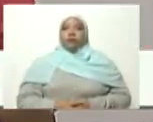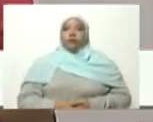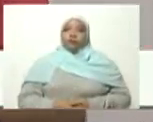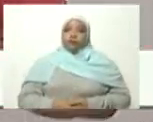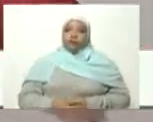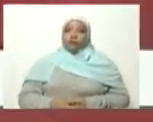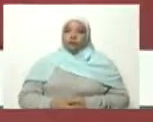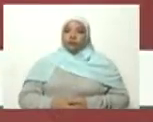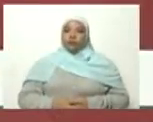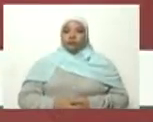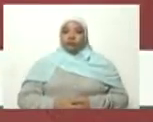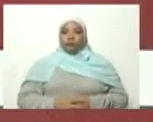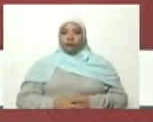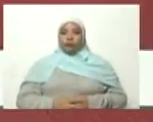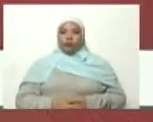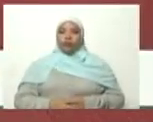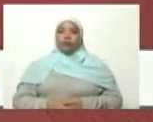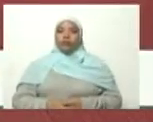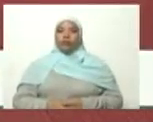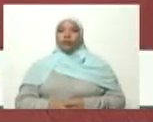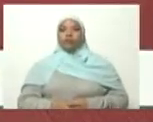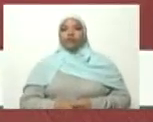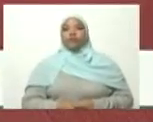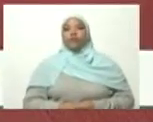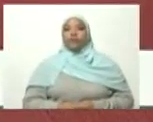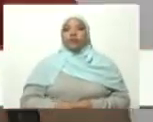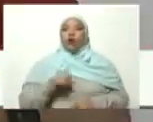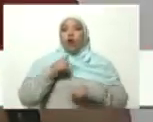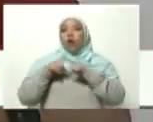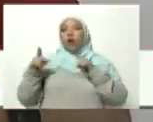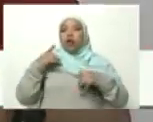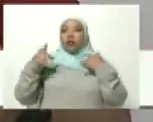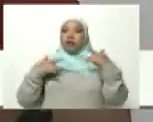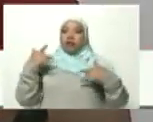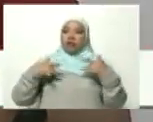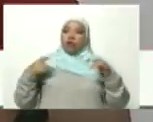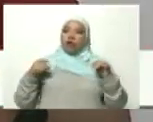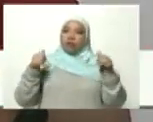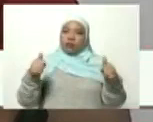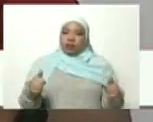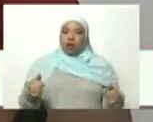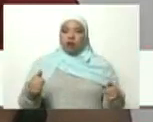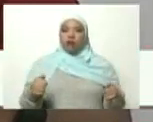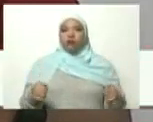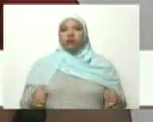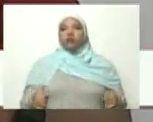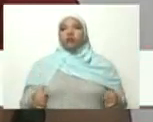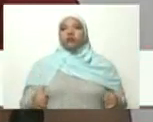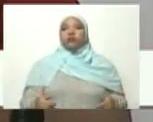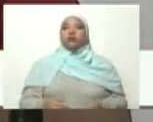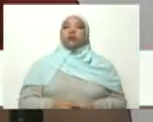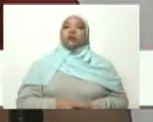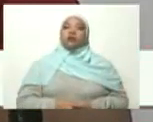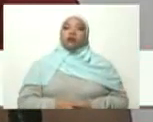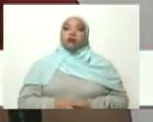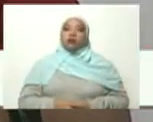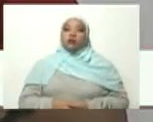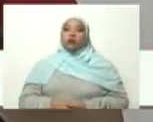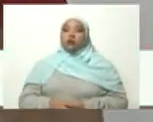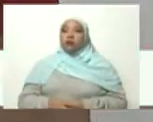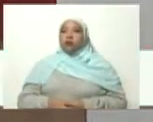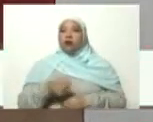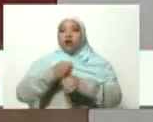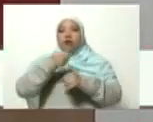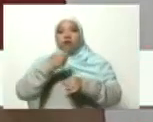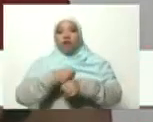De allí se derivaron otras actividades, la participación de Venezuela en la cumbre esta de la paz, en